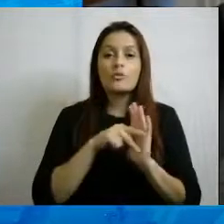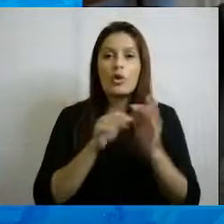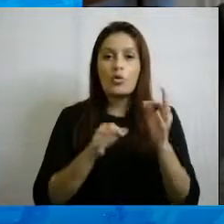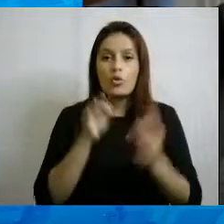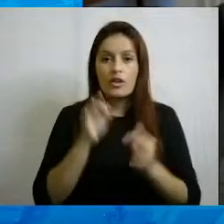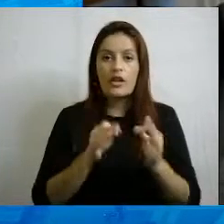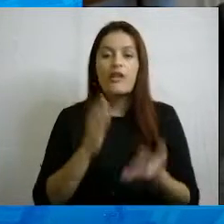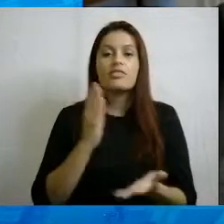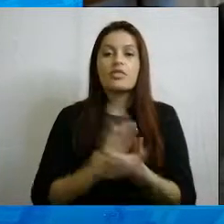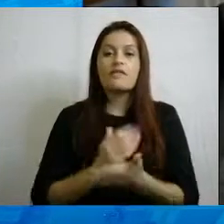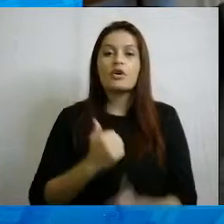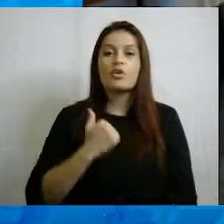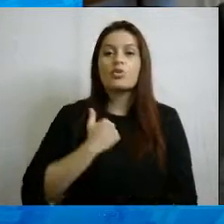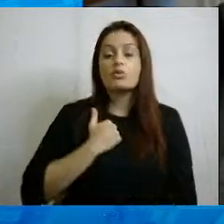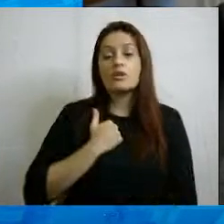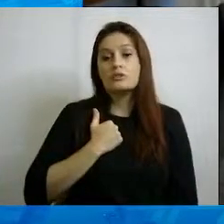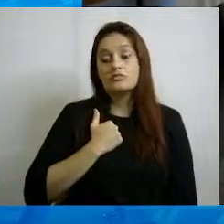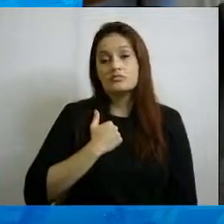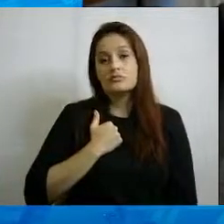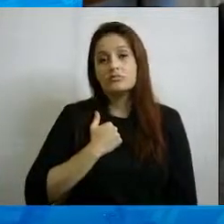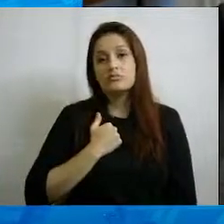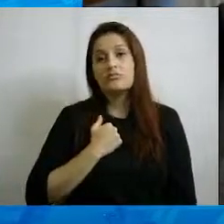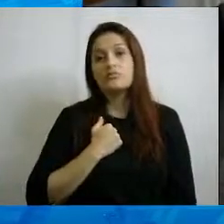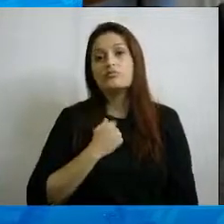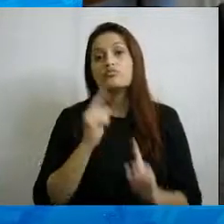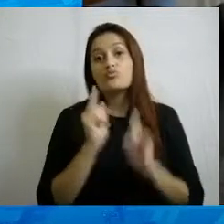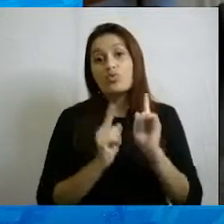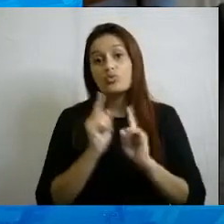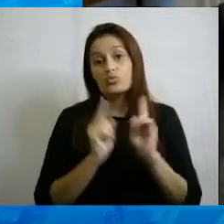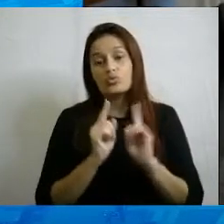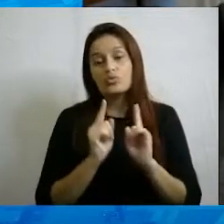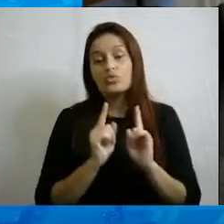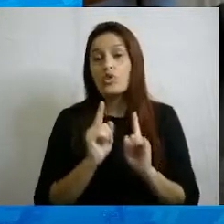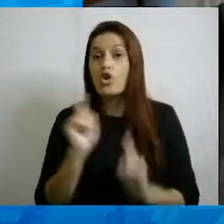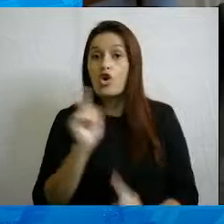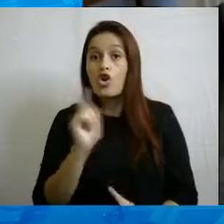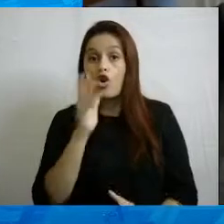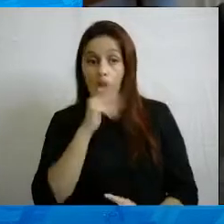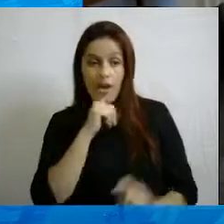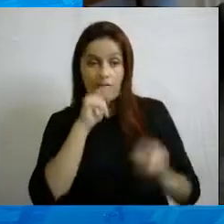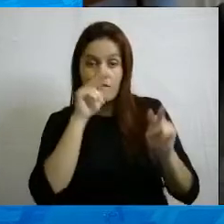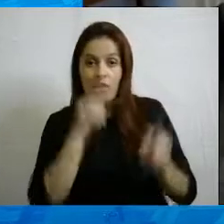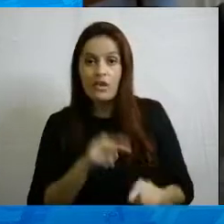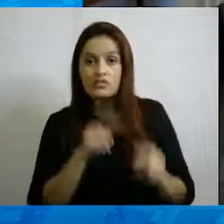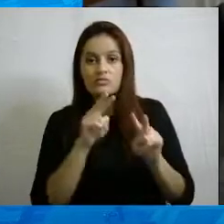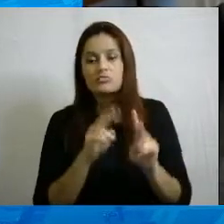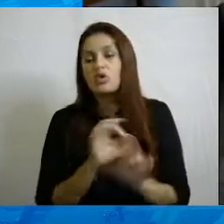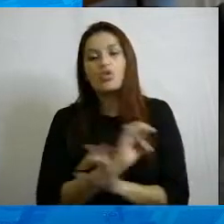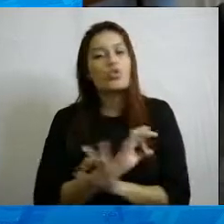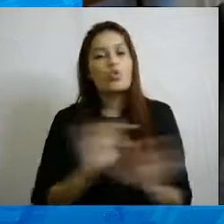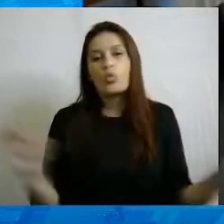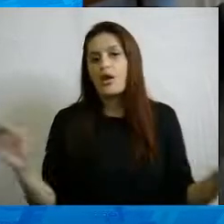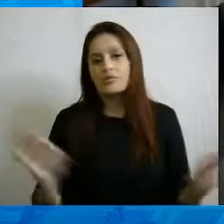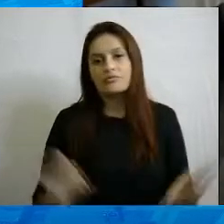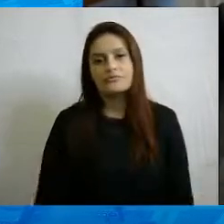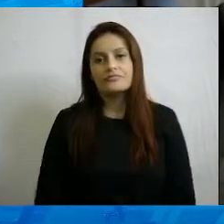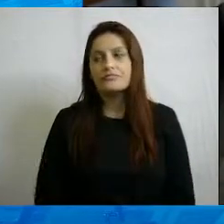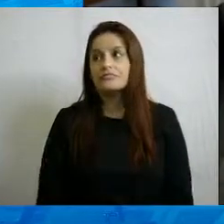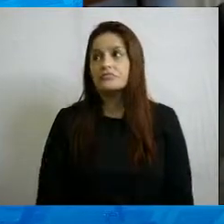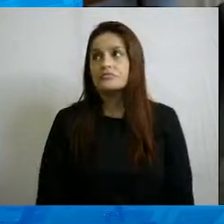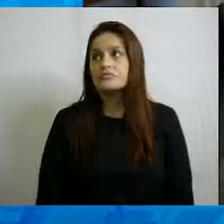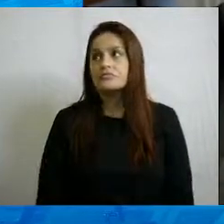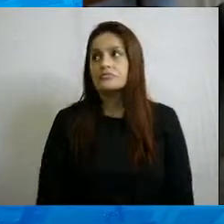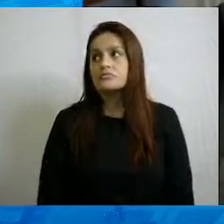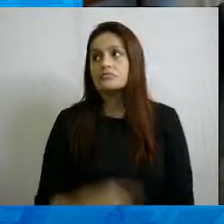pueden cumplir por la fuerza en caso de que alguien no las quiera cumplir. Si no hay fiscalización, eso nunca va a ocurrir. Lo que